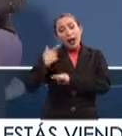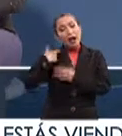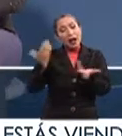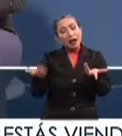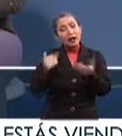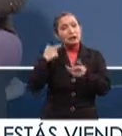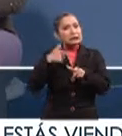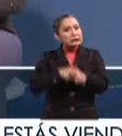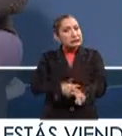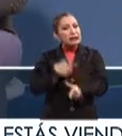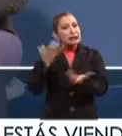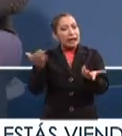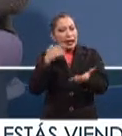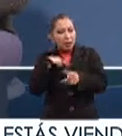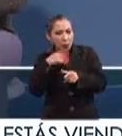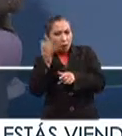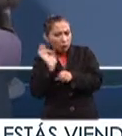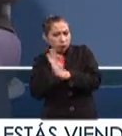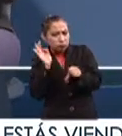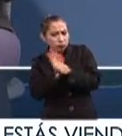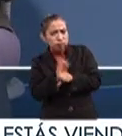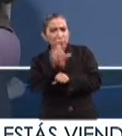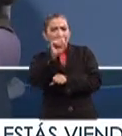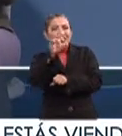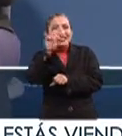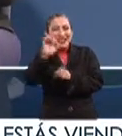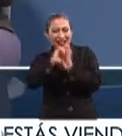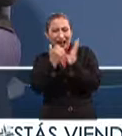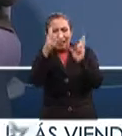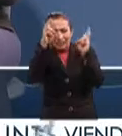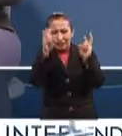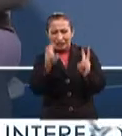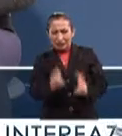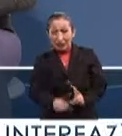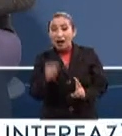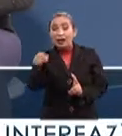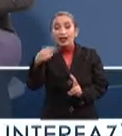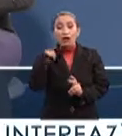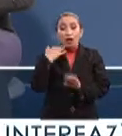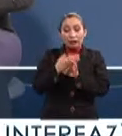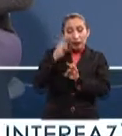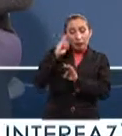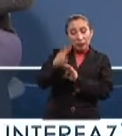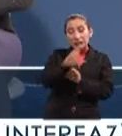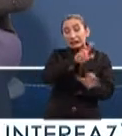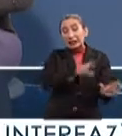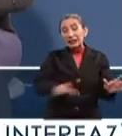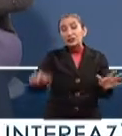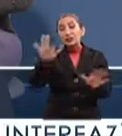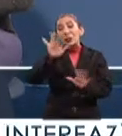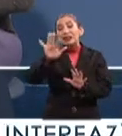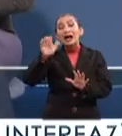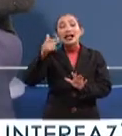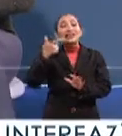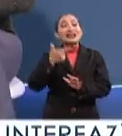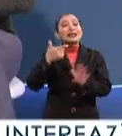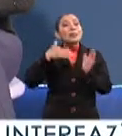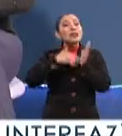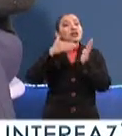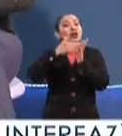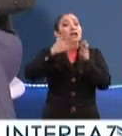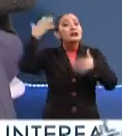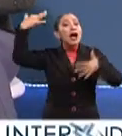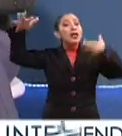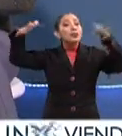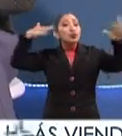Agenda 2030 para el Desarrollo Sostenible. Pero los estimados actuales indican que hay 757 millones de